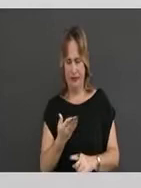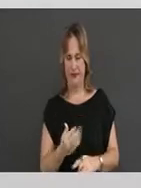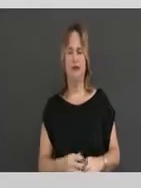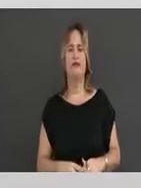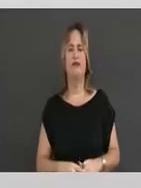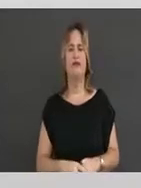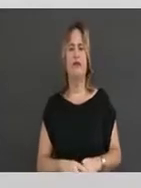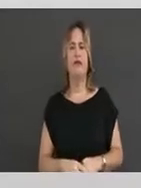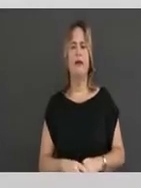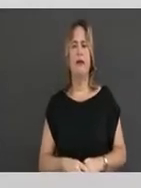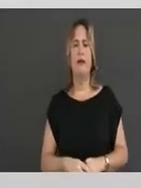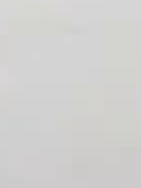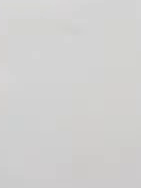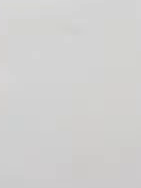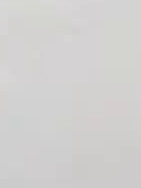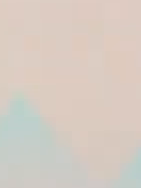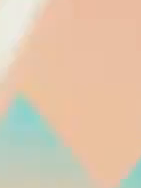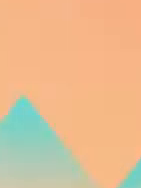diálogo.